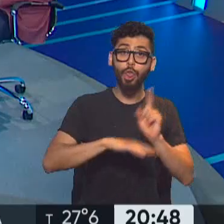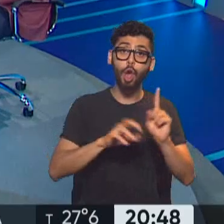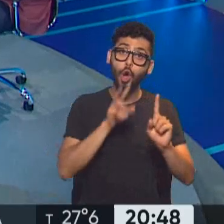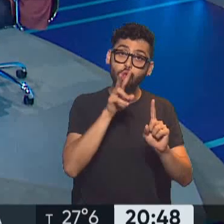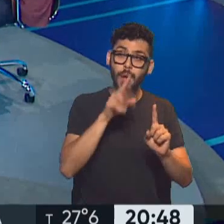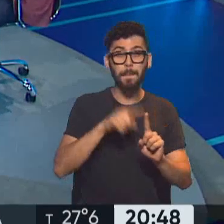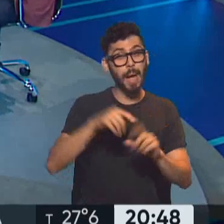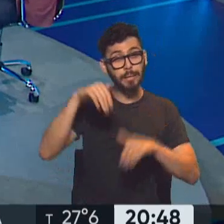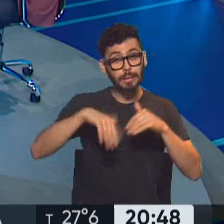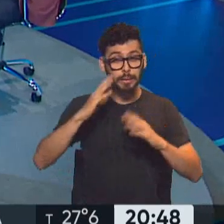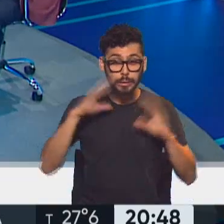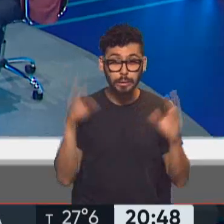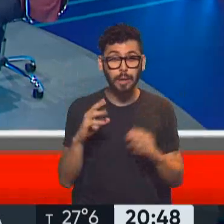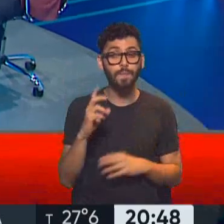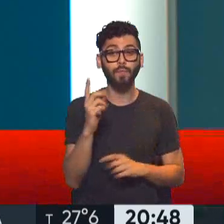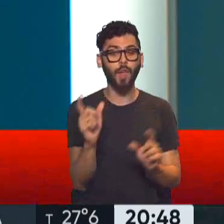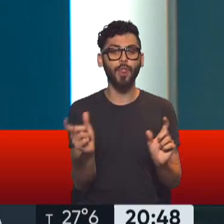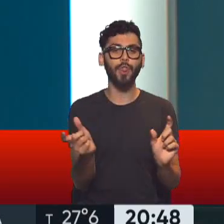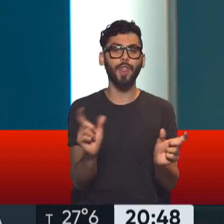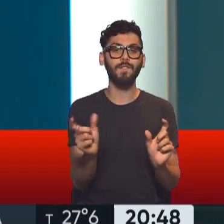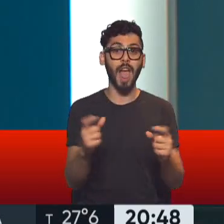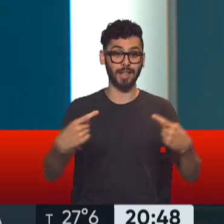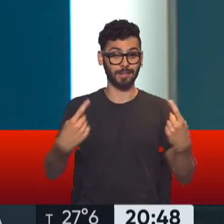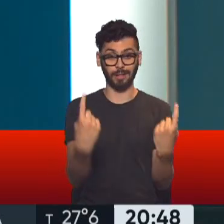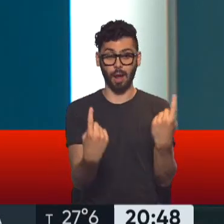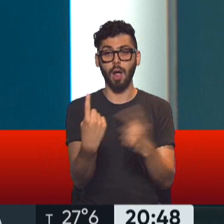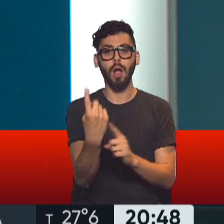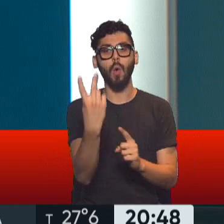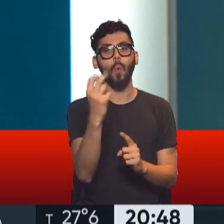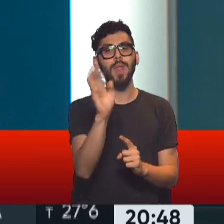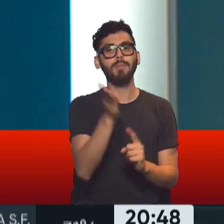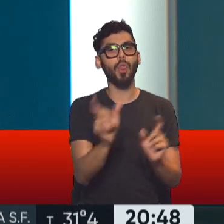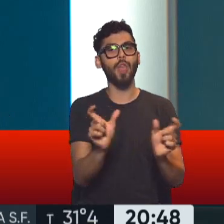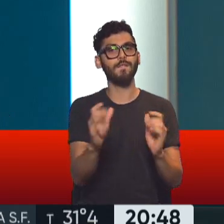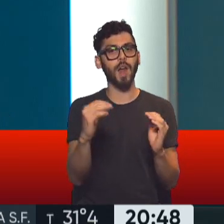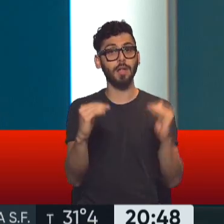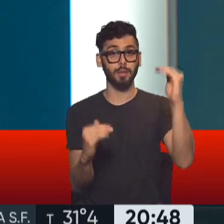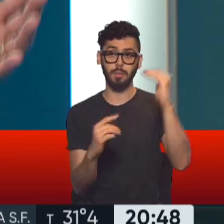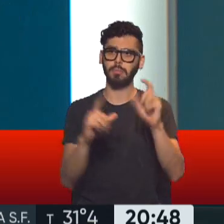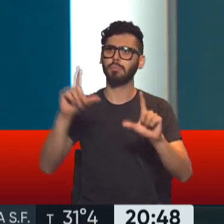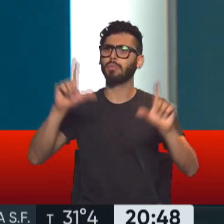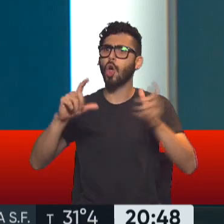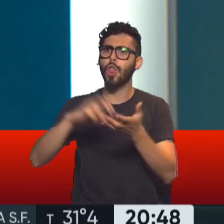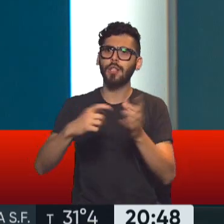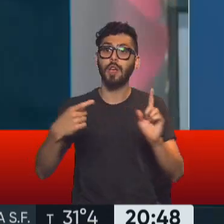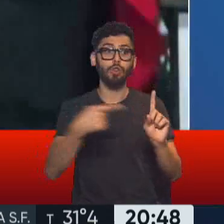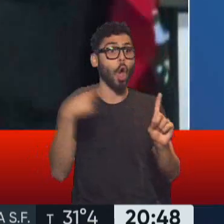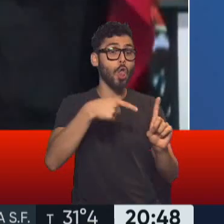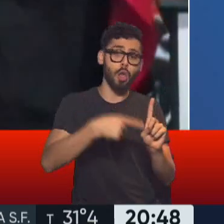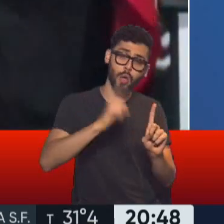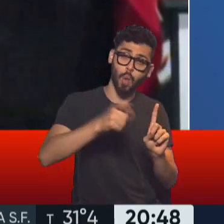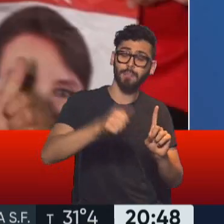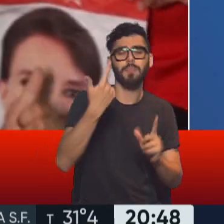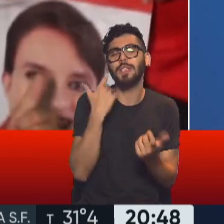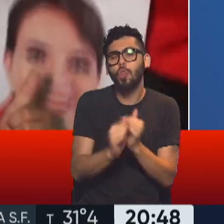victoria aplastante, más de 20 puntos de diferencia con su rival, ¿verdad? Sí. Teniendo los medios en contra, bueno, toda la misma historia de siempre. Es